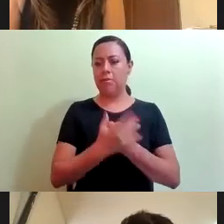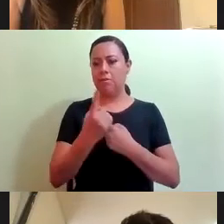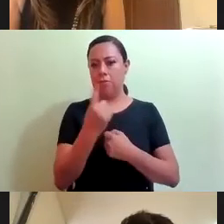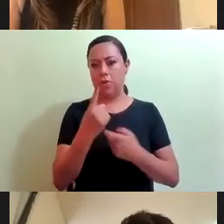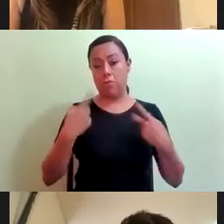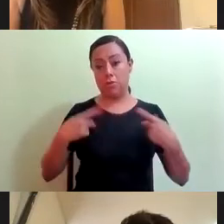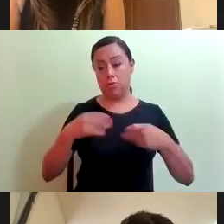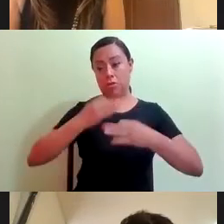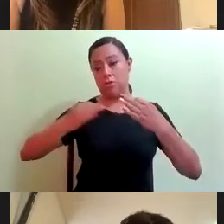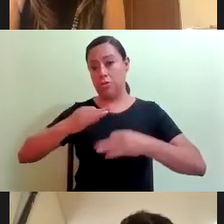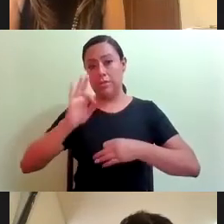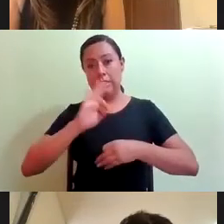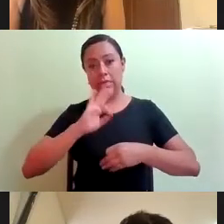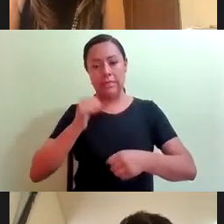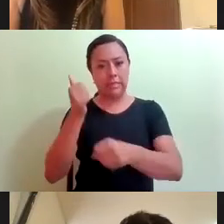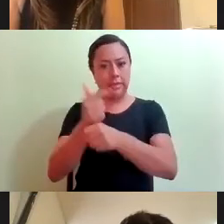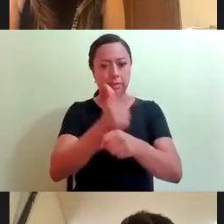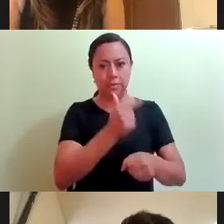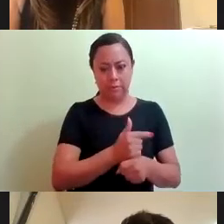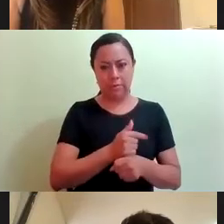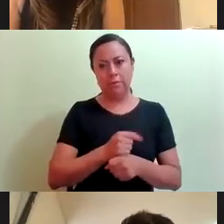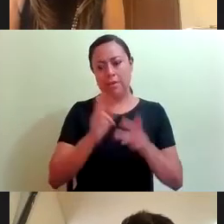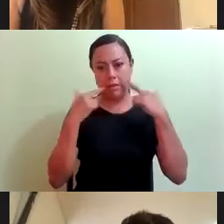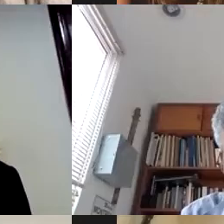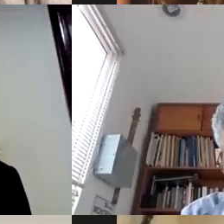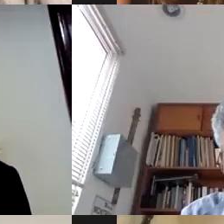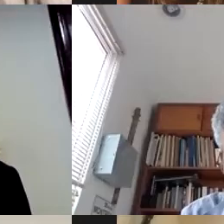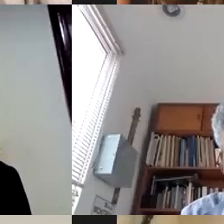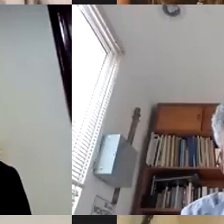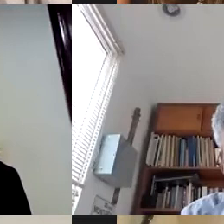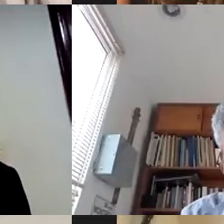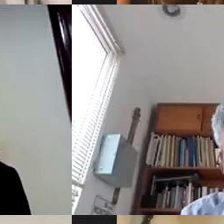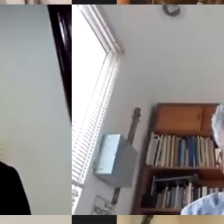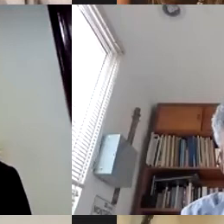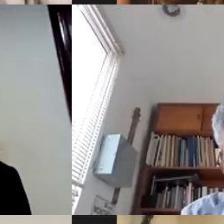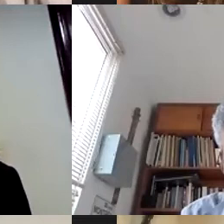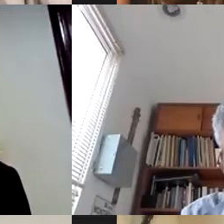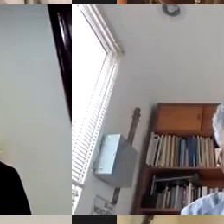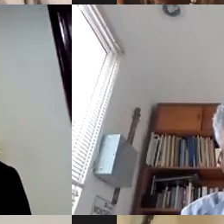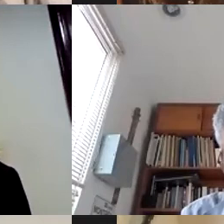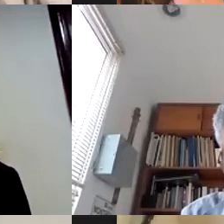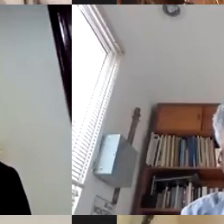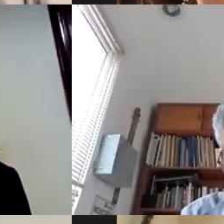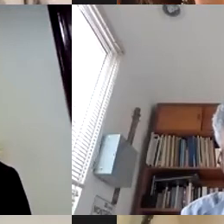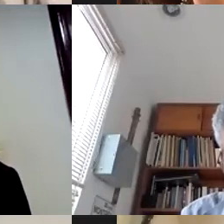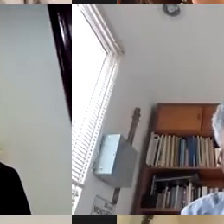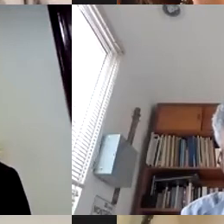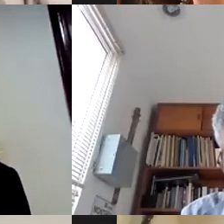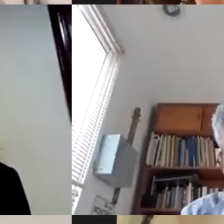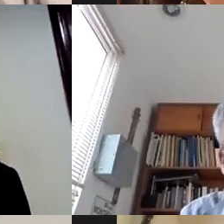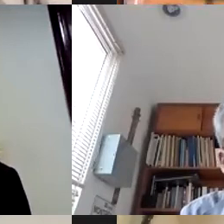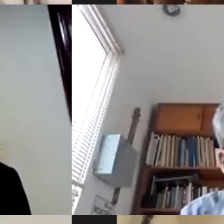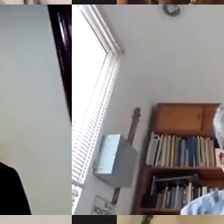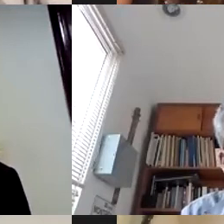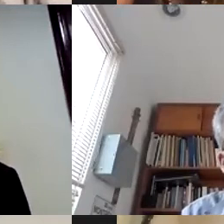que pueda seguir la transmisión, que es muy importante desde mi punto de vista resaltar la confidencialidad sobre los datos